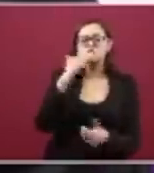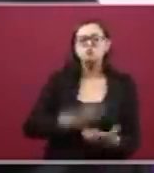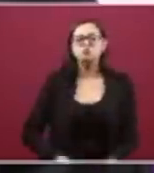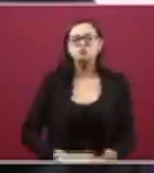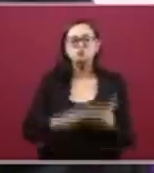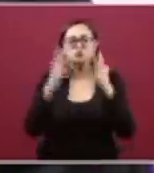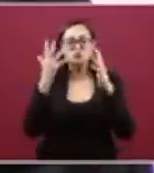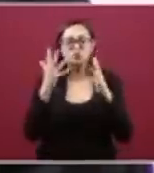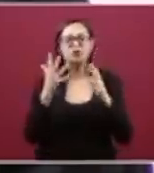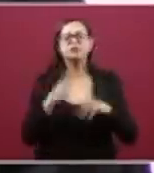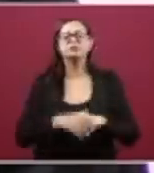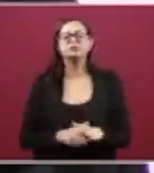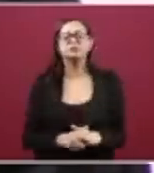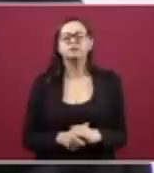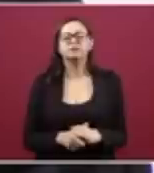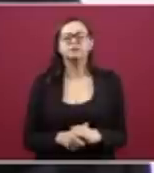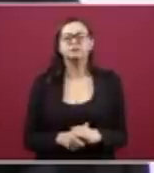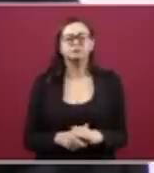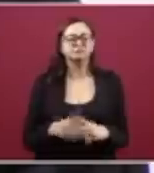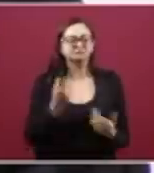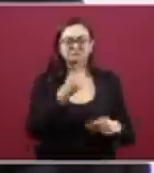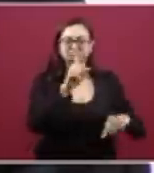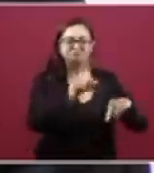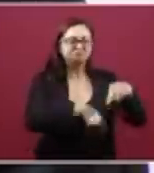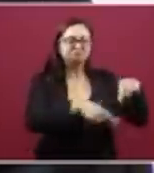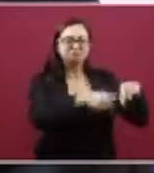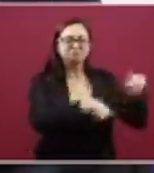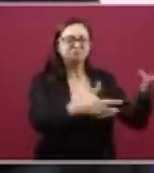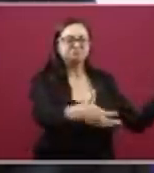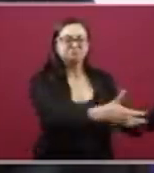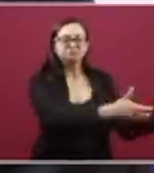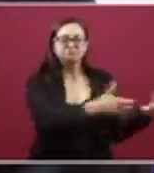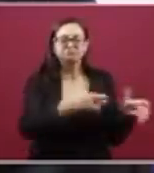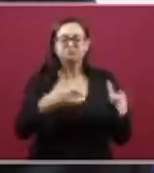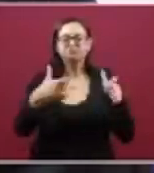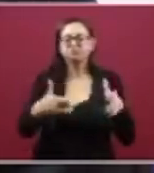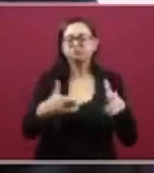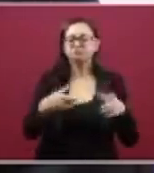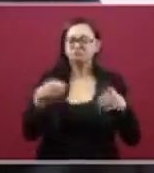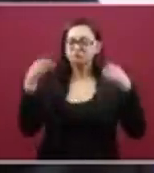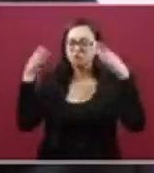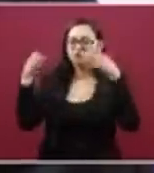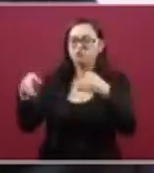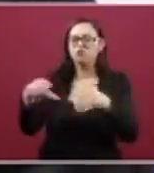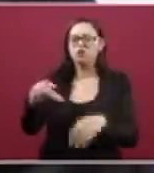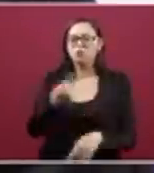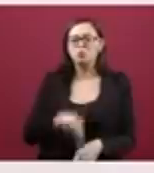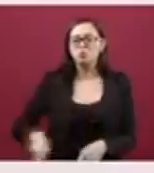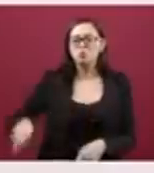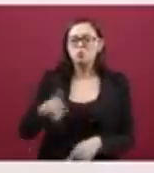los cuales se destinarán al bienestar de nuestro pueblo.